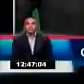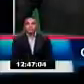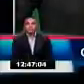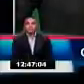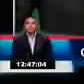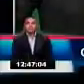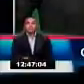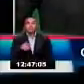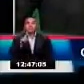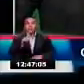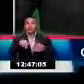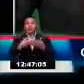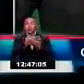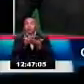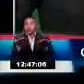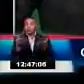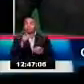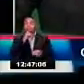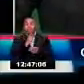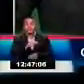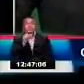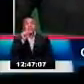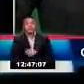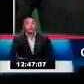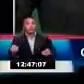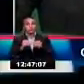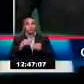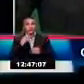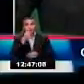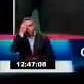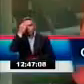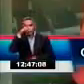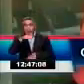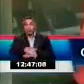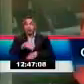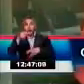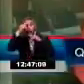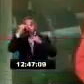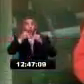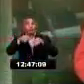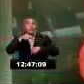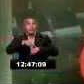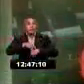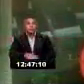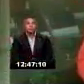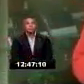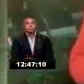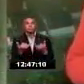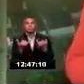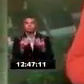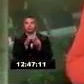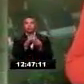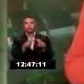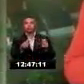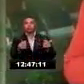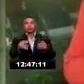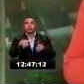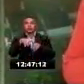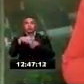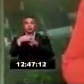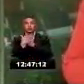carlos y amigos televidentes así es nuevamente buenas tardes noticias de último momento se acaba de solucionar la situación